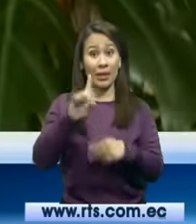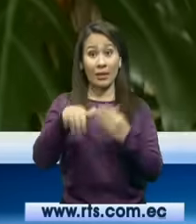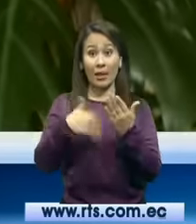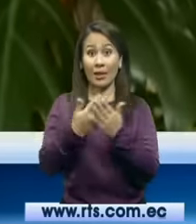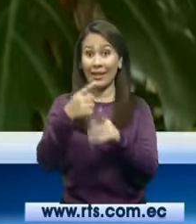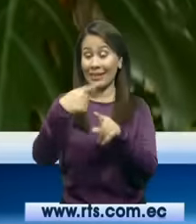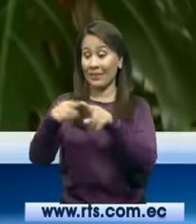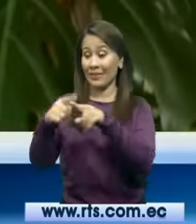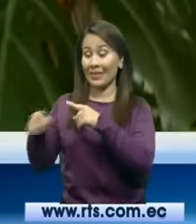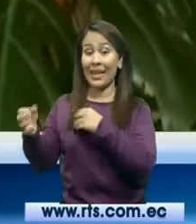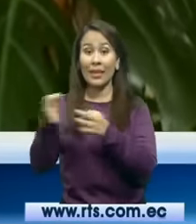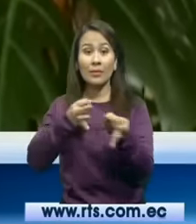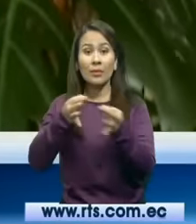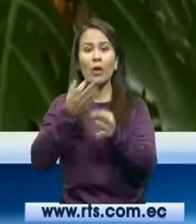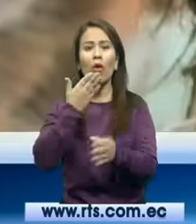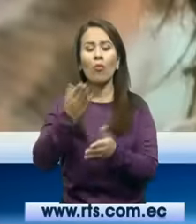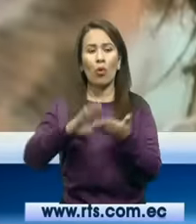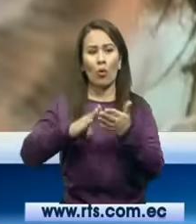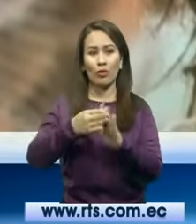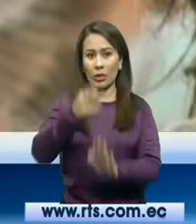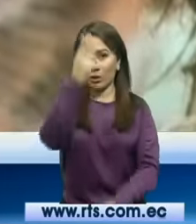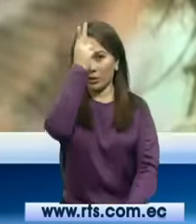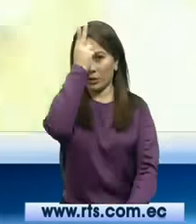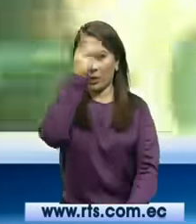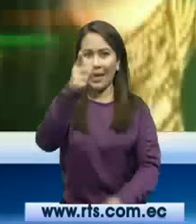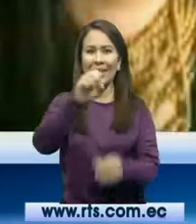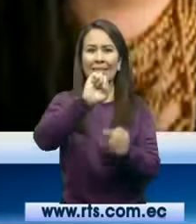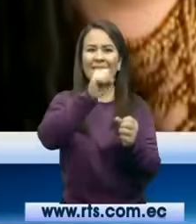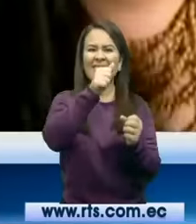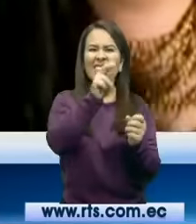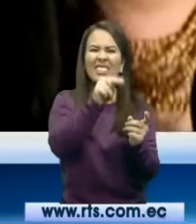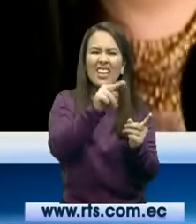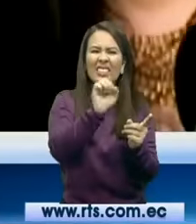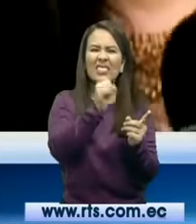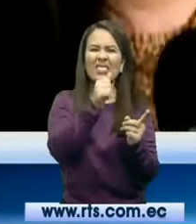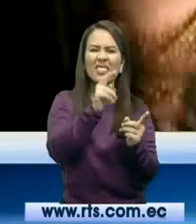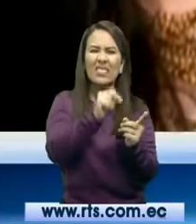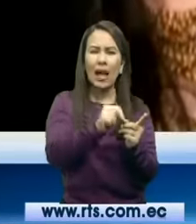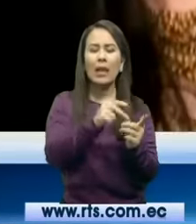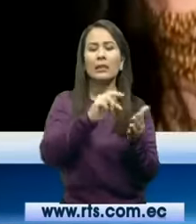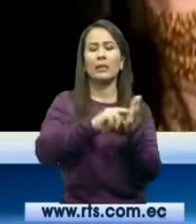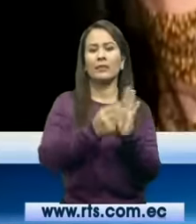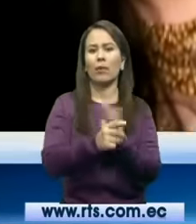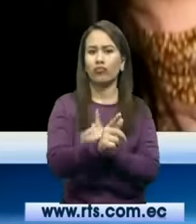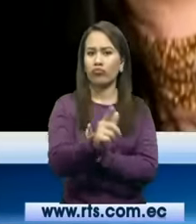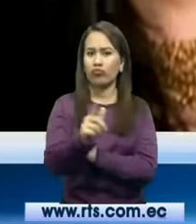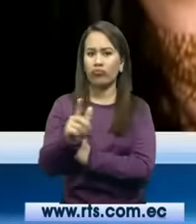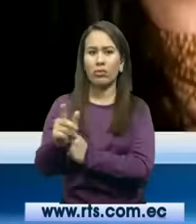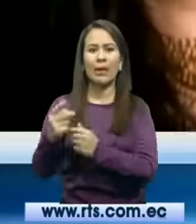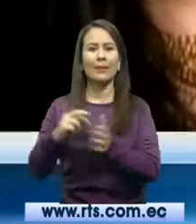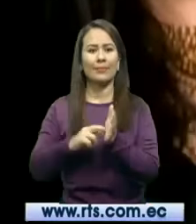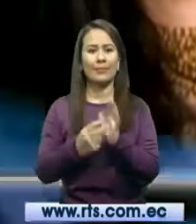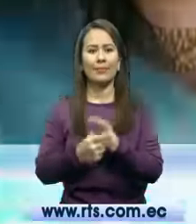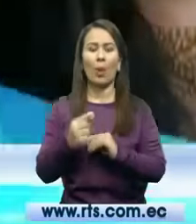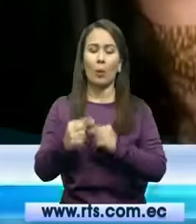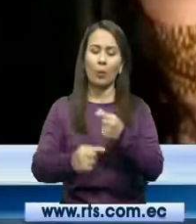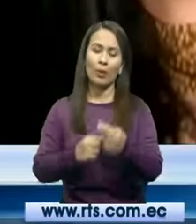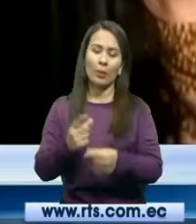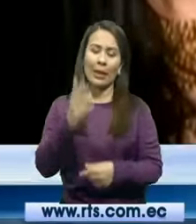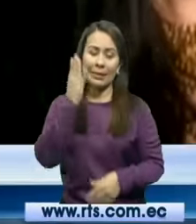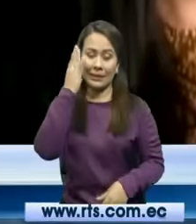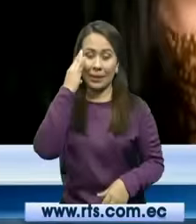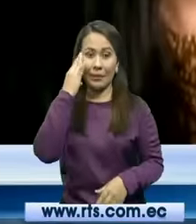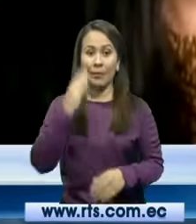explican tradiciones de la comunidad Shuar, como la sansa. La sansa era un ritual de guerra. Lo que podemos saber muy poco de